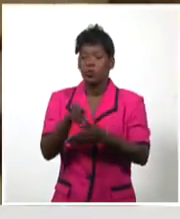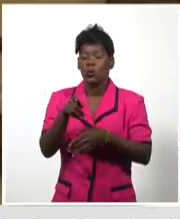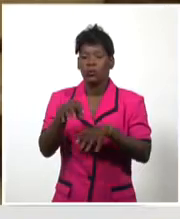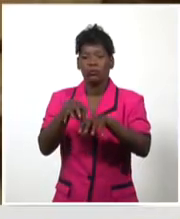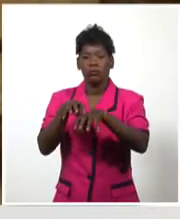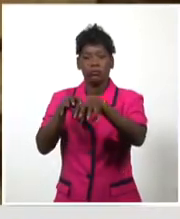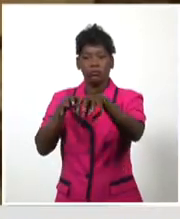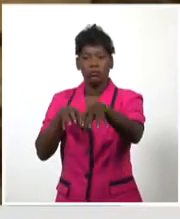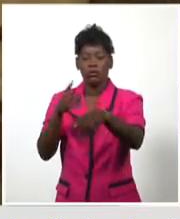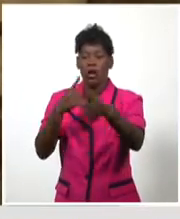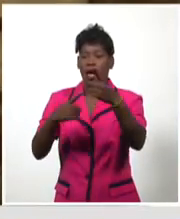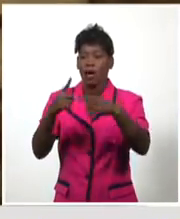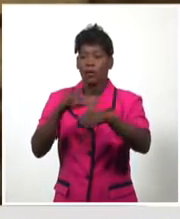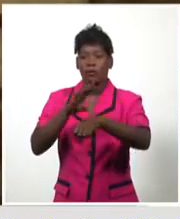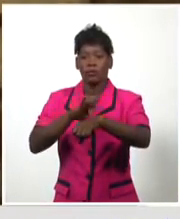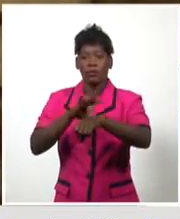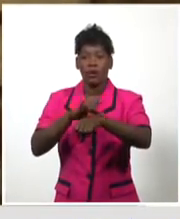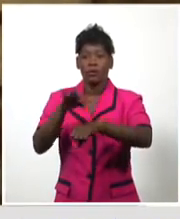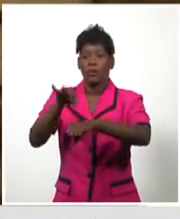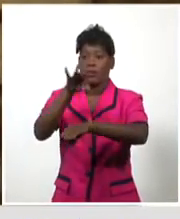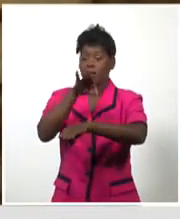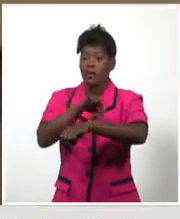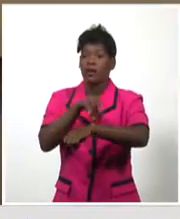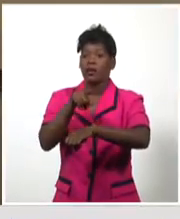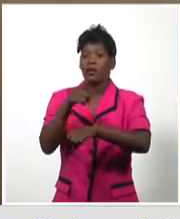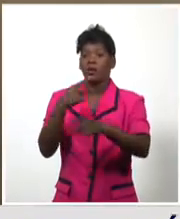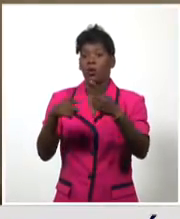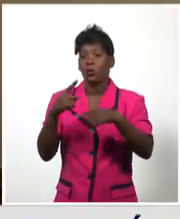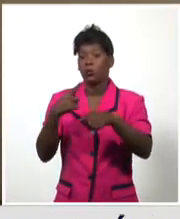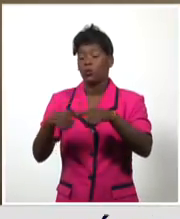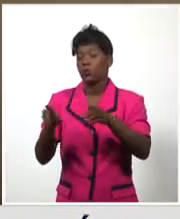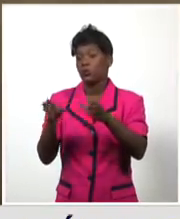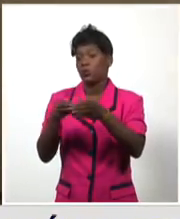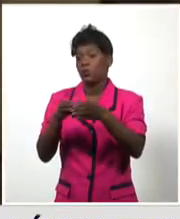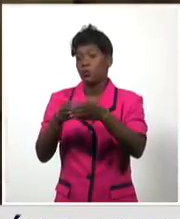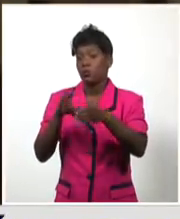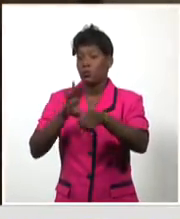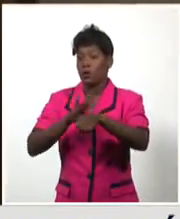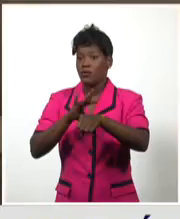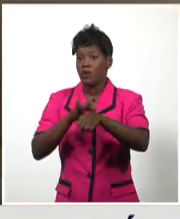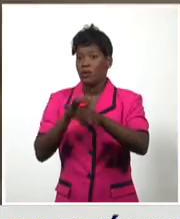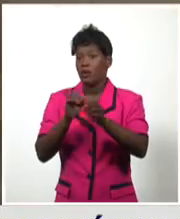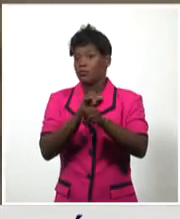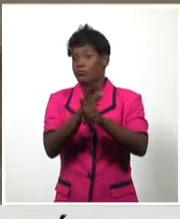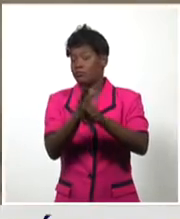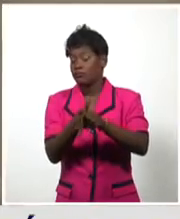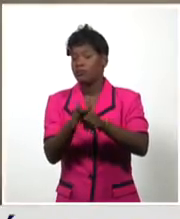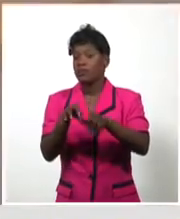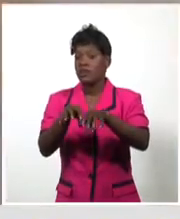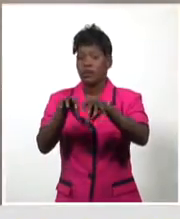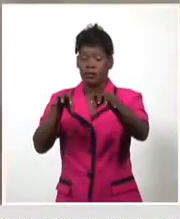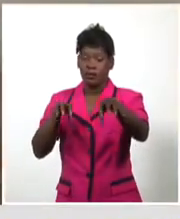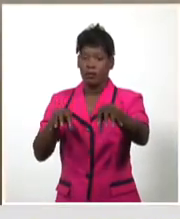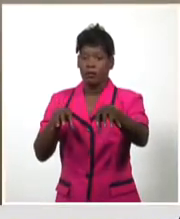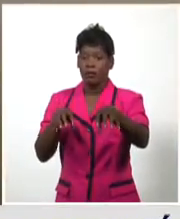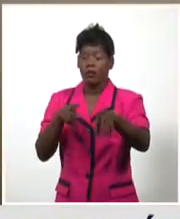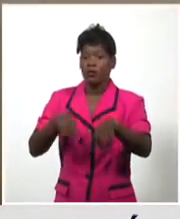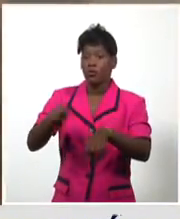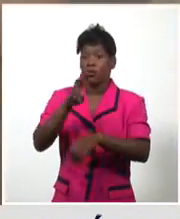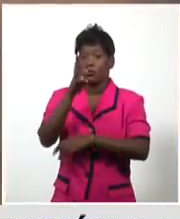de dengue y aquellos pacientes confirmados con el virus. Las autoridades sanitarias recomiendan acudir al médico ante